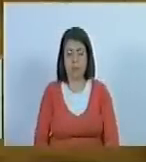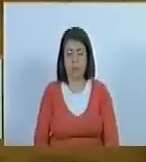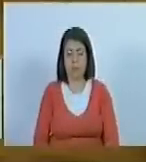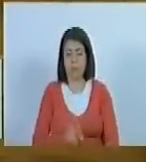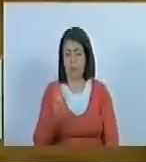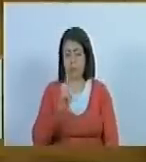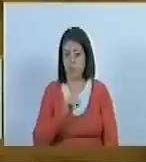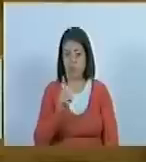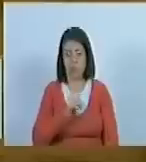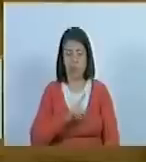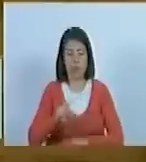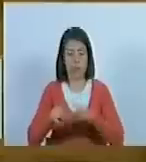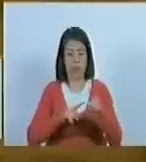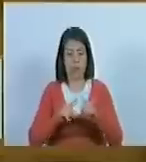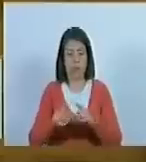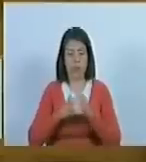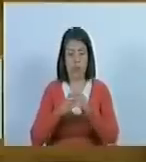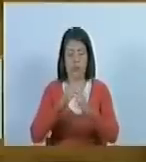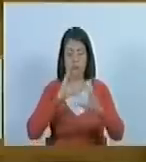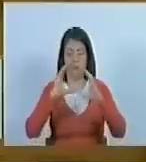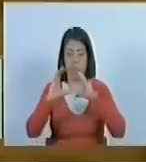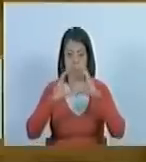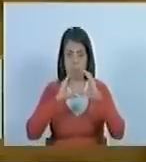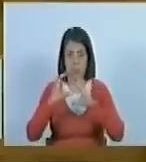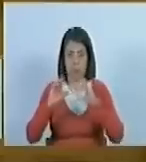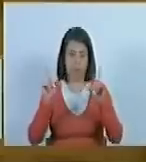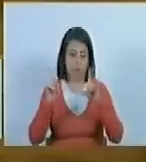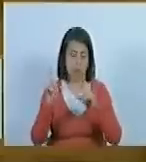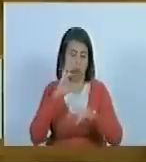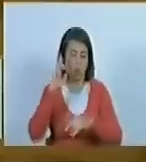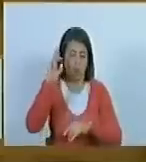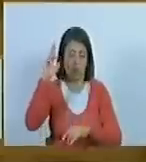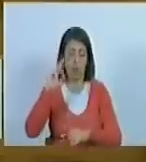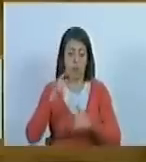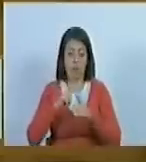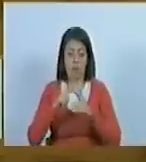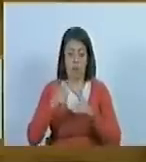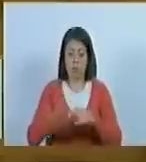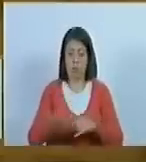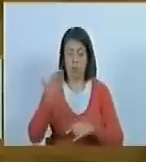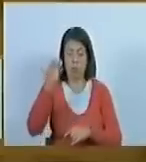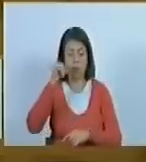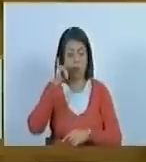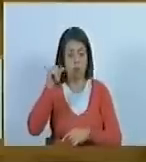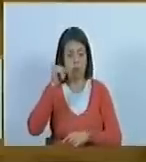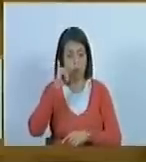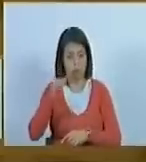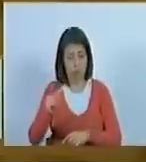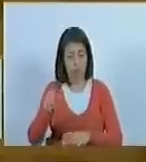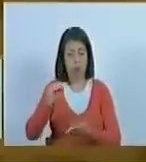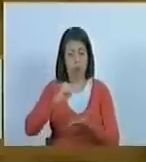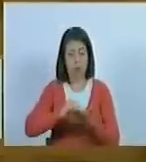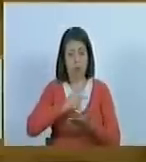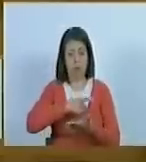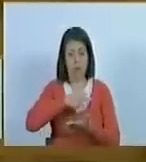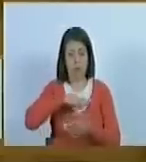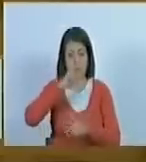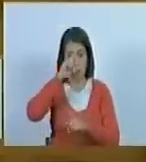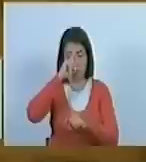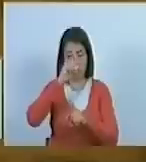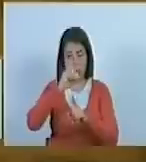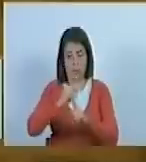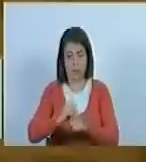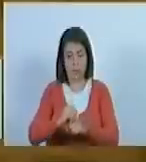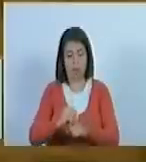y no del dirigismo del medio de comunicación. De ahí la importancia de denunciar falsas objetividades y neutralidades